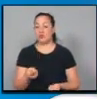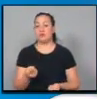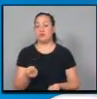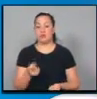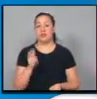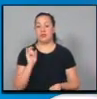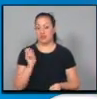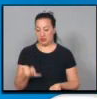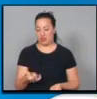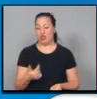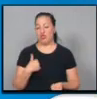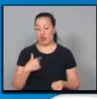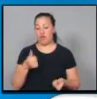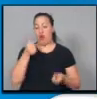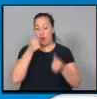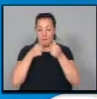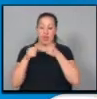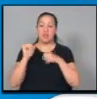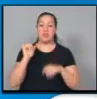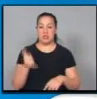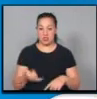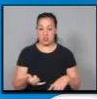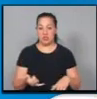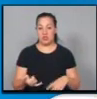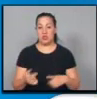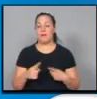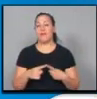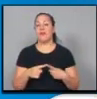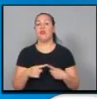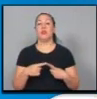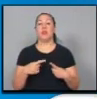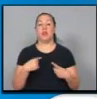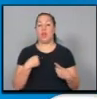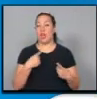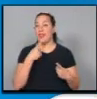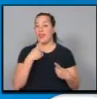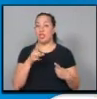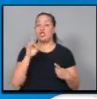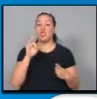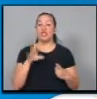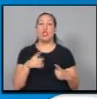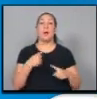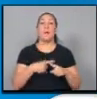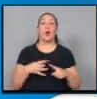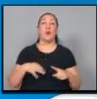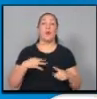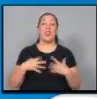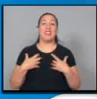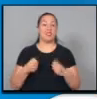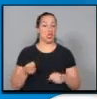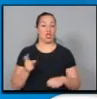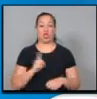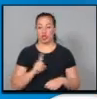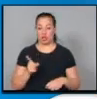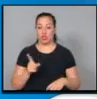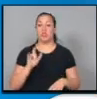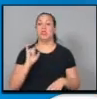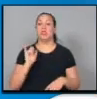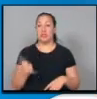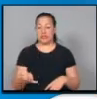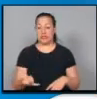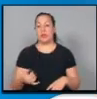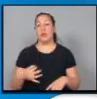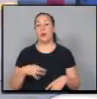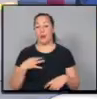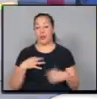sí, me he hecho cirugía, sí me he hecho cirugía. ¿Dije que era solo producto de la vida sana? No. Ahora, sí he tenido una